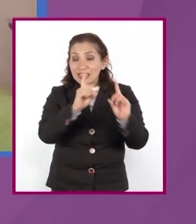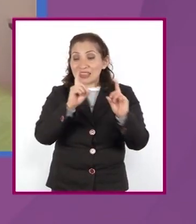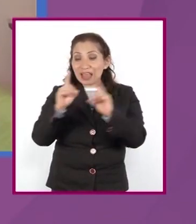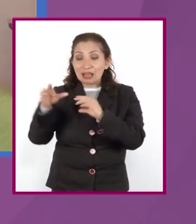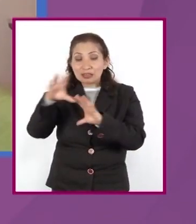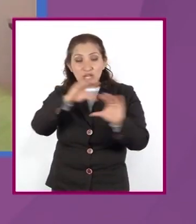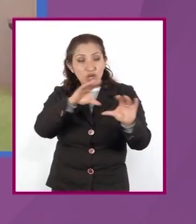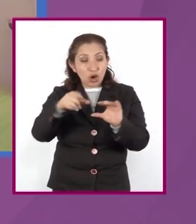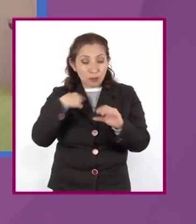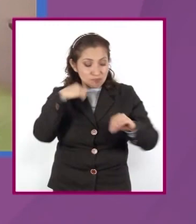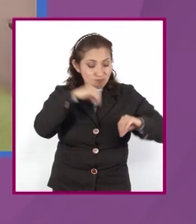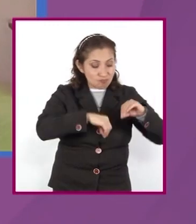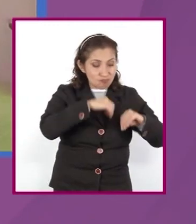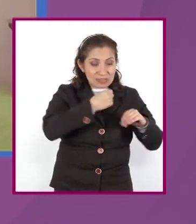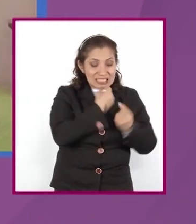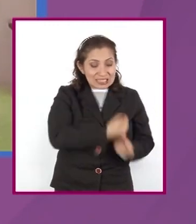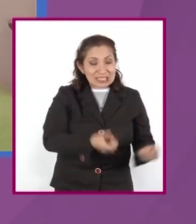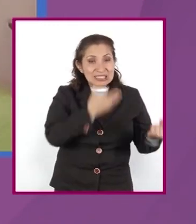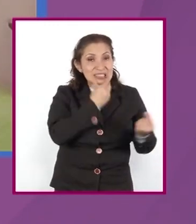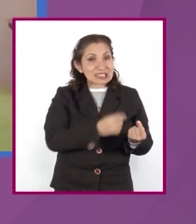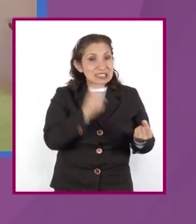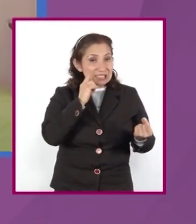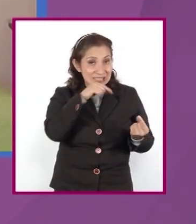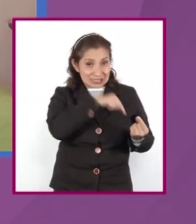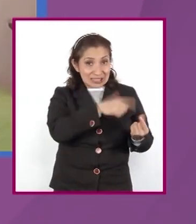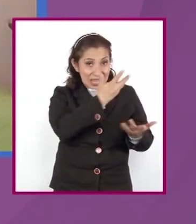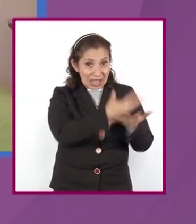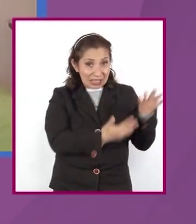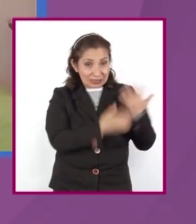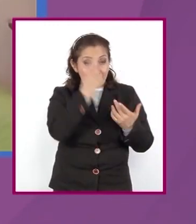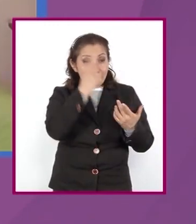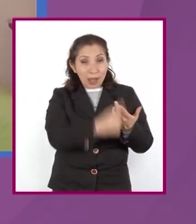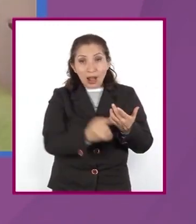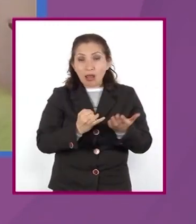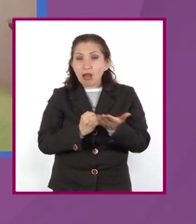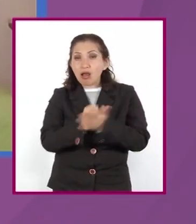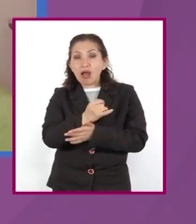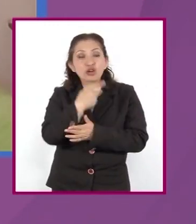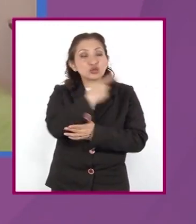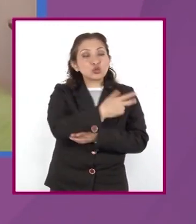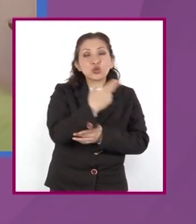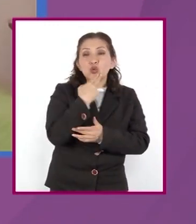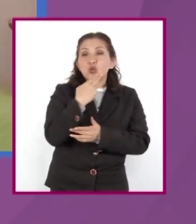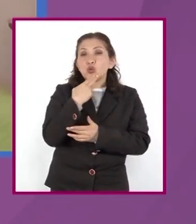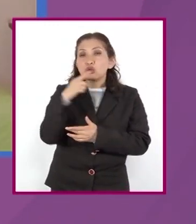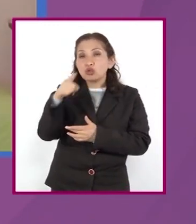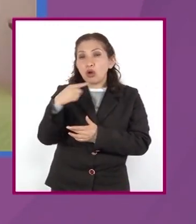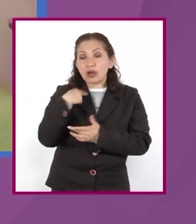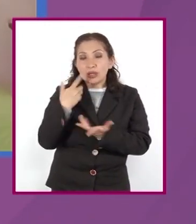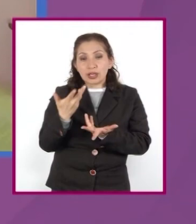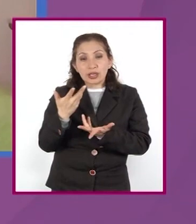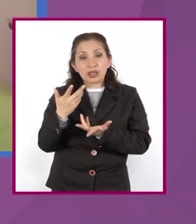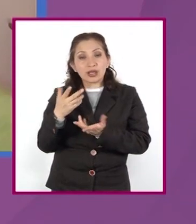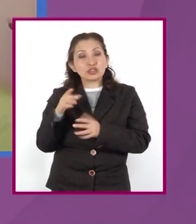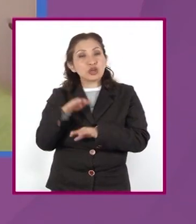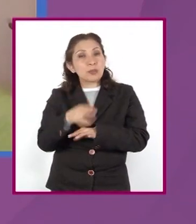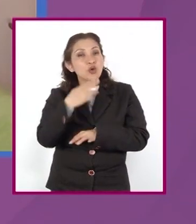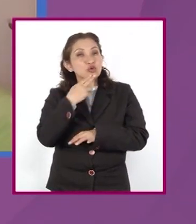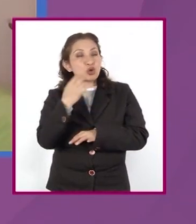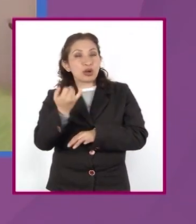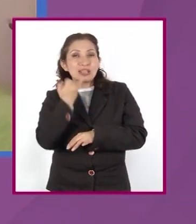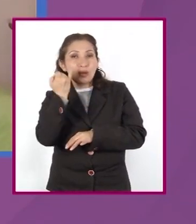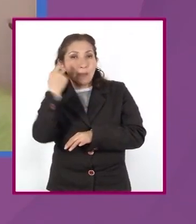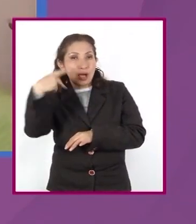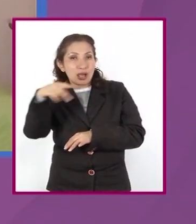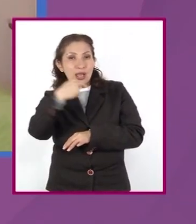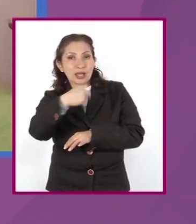se generó entre las niñas y los niños, esto para determinar su utilidad y contribuciones en cuanto al uso de la lengua